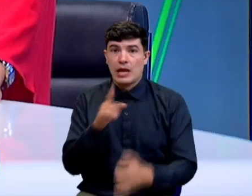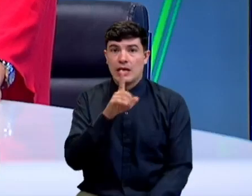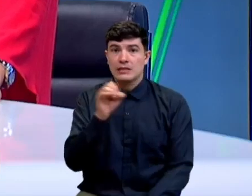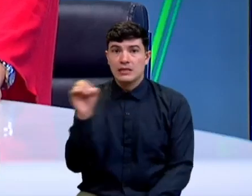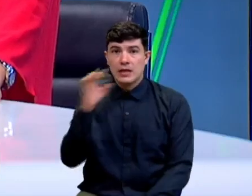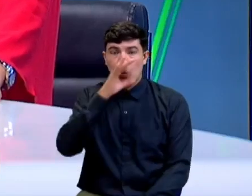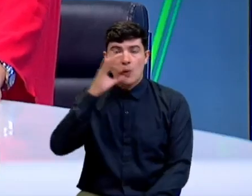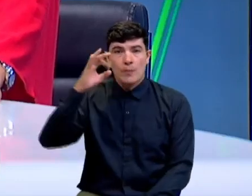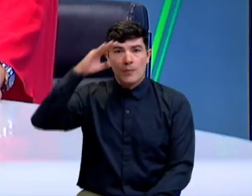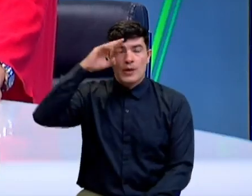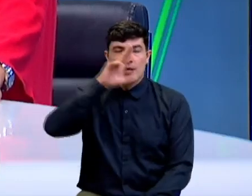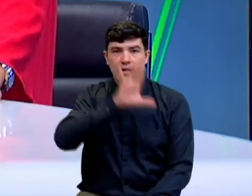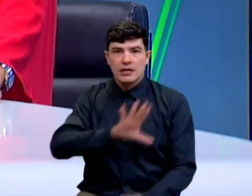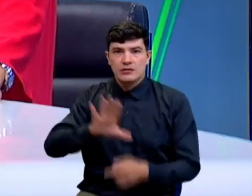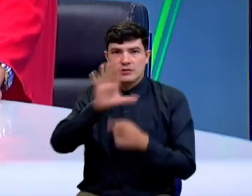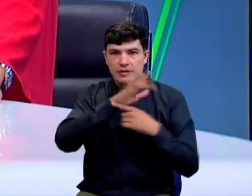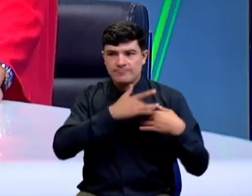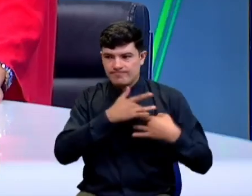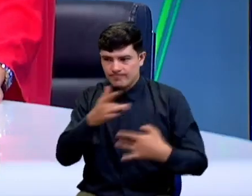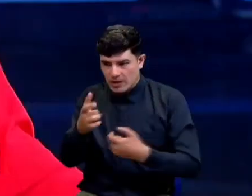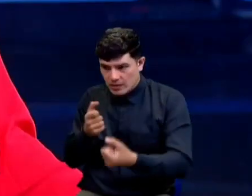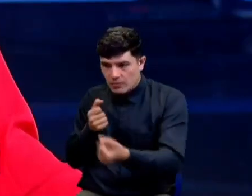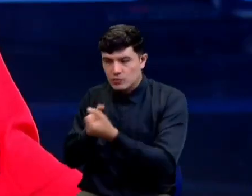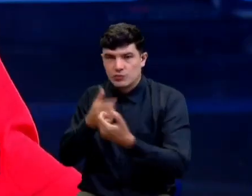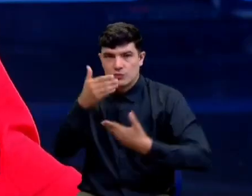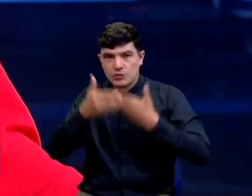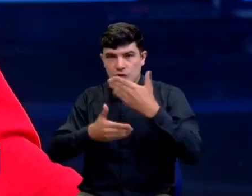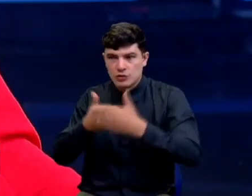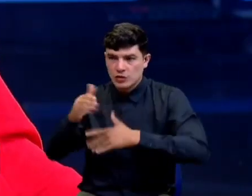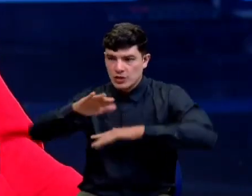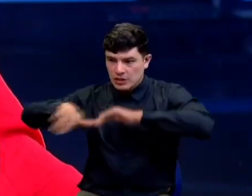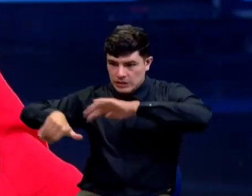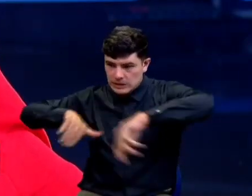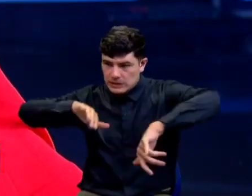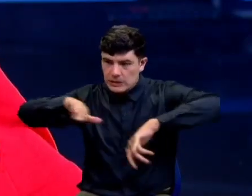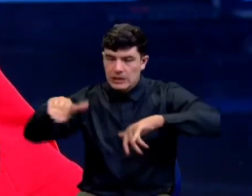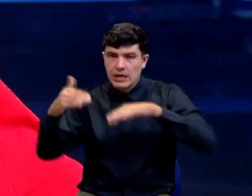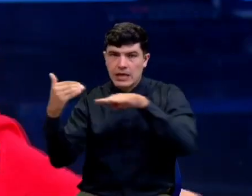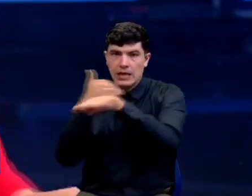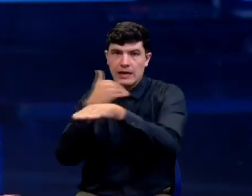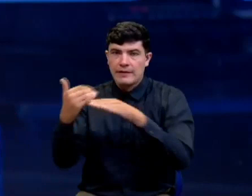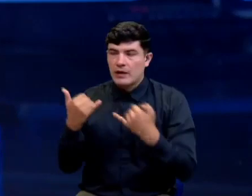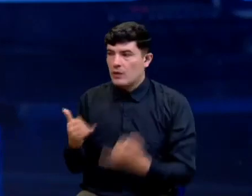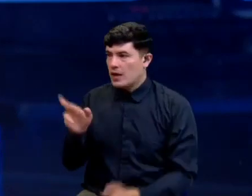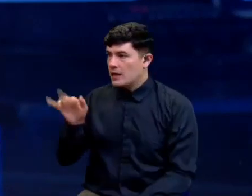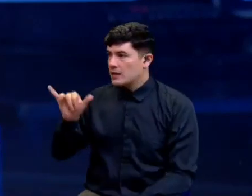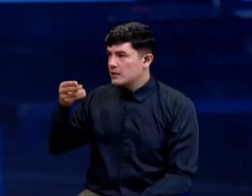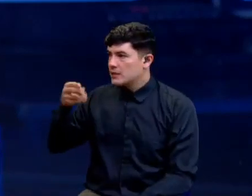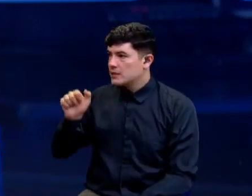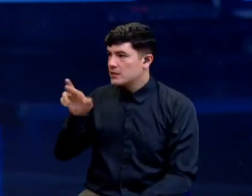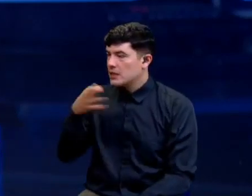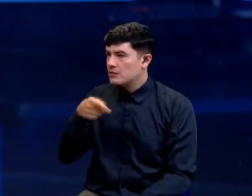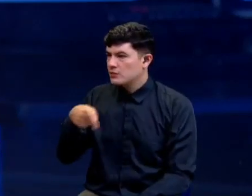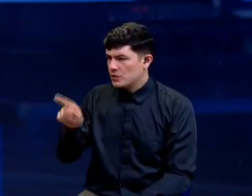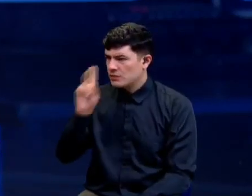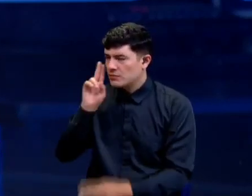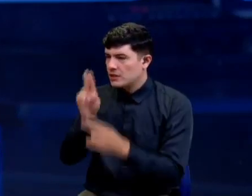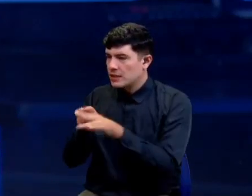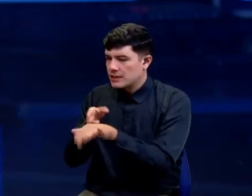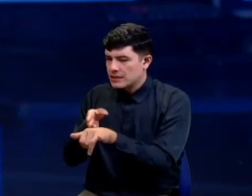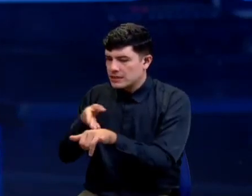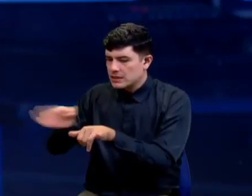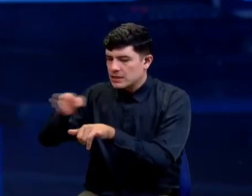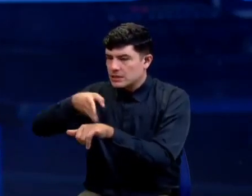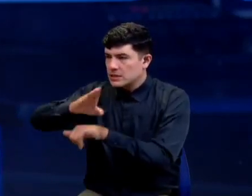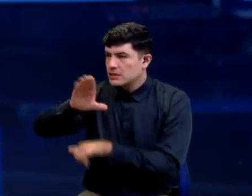Por eso saludamos a esta hora a Richard Quiñones. Richard, muy buenas tardes. Usted se encuentra allí en el sector de la Y, en la entrada a